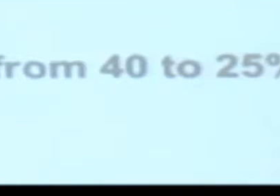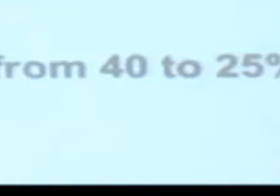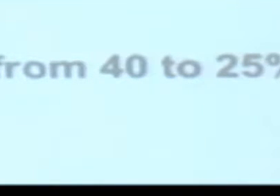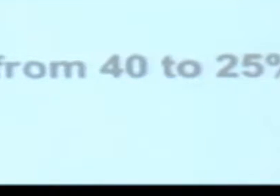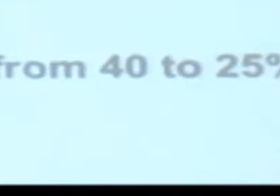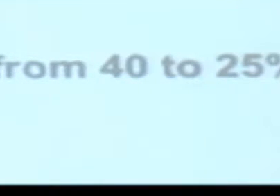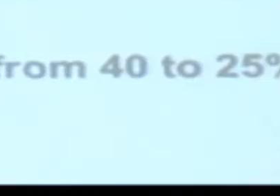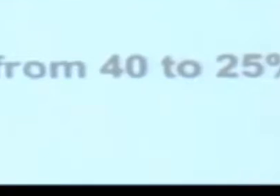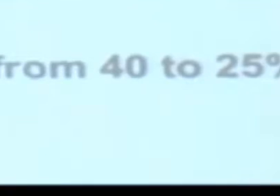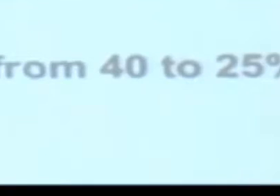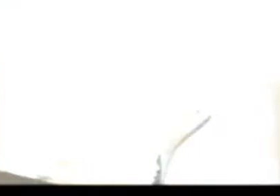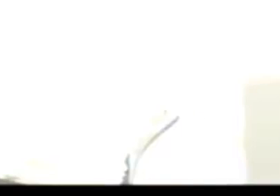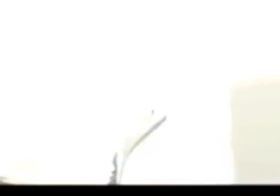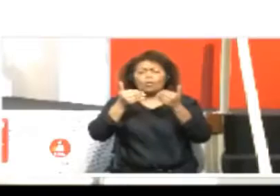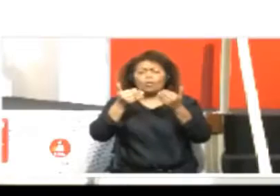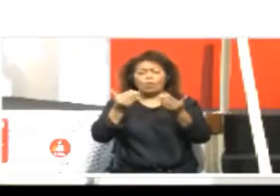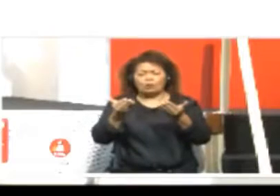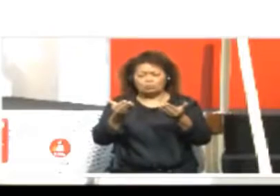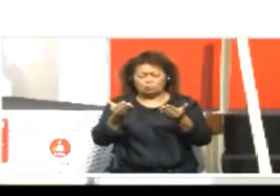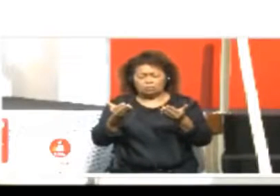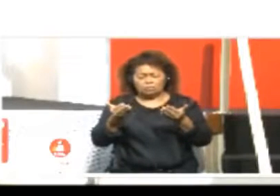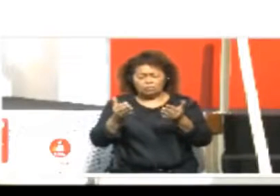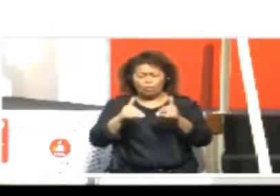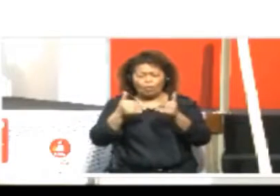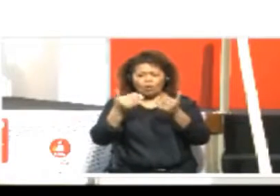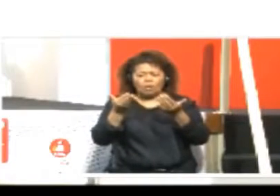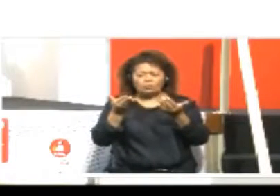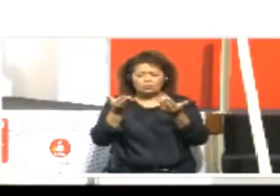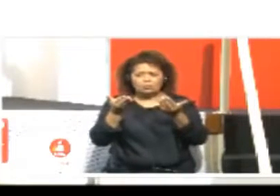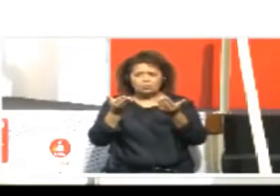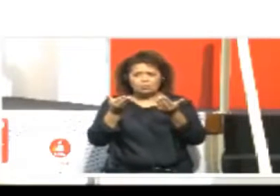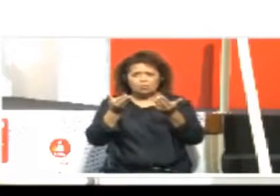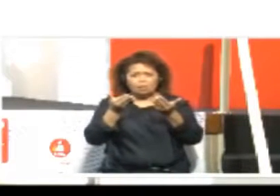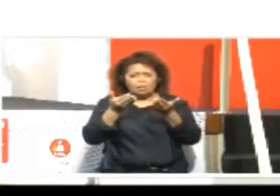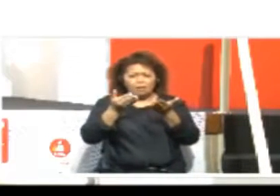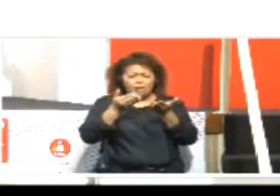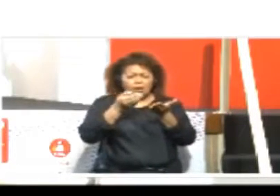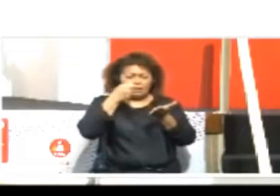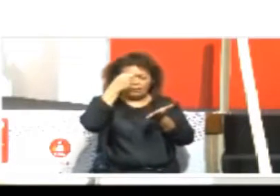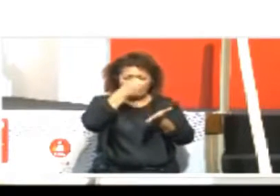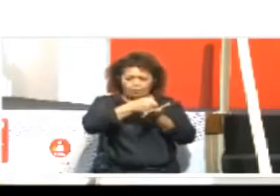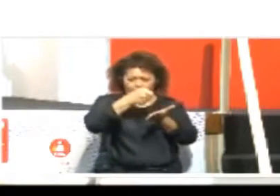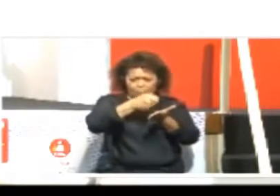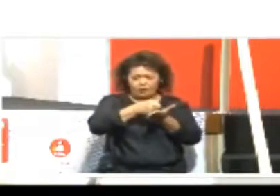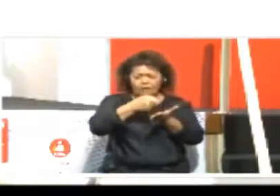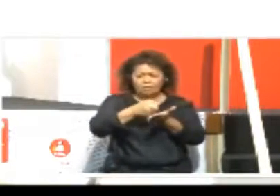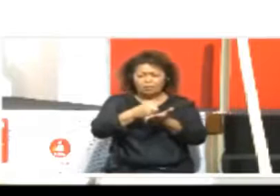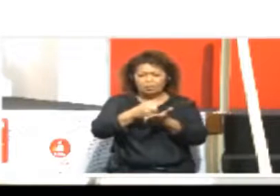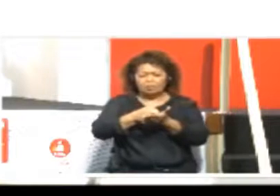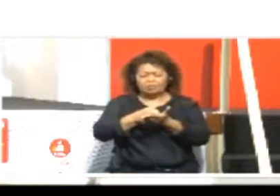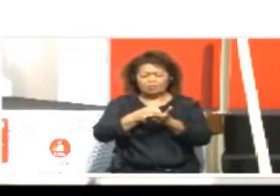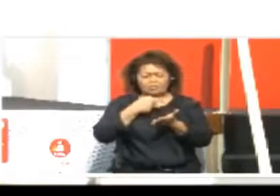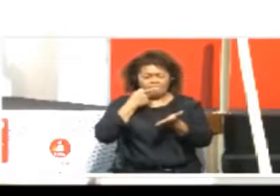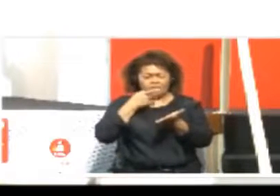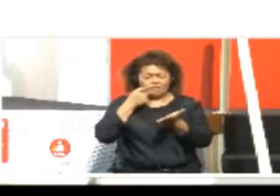me redujeron la capacidad de endeudamiento, yo ahora voy a gastar menos en gastos operacionales. ¿Qué vemos?